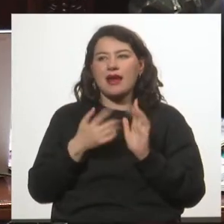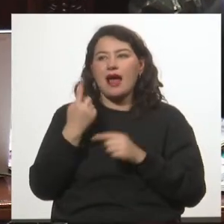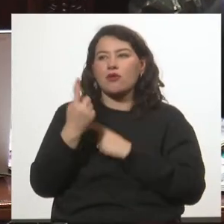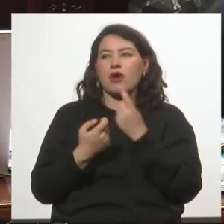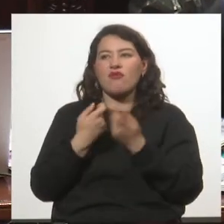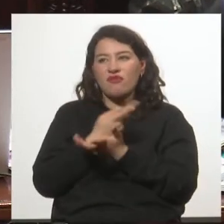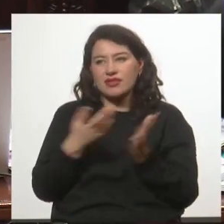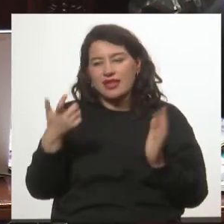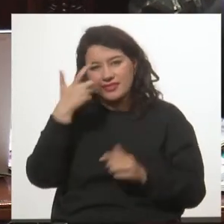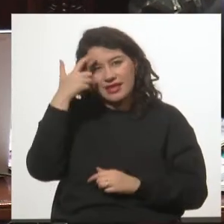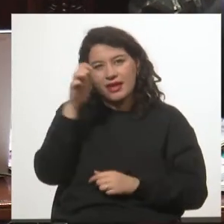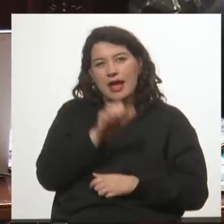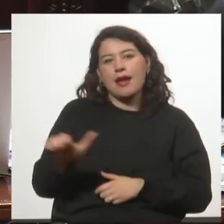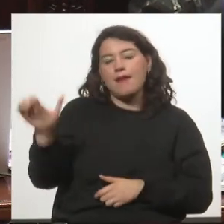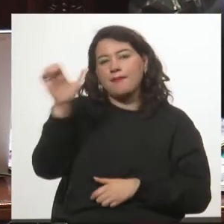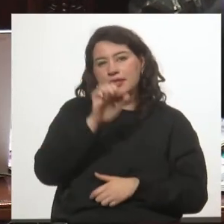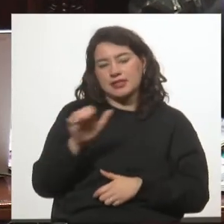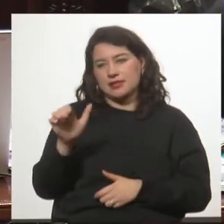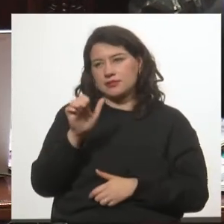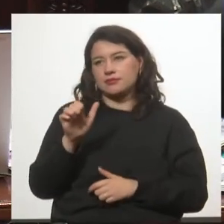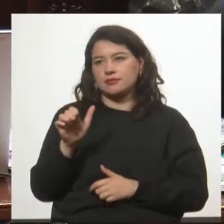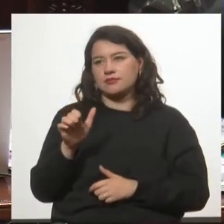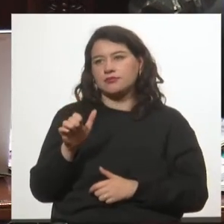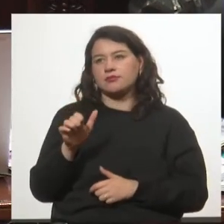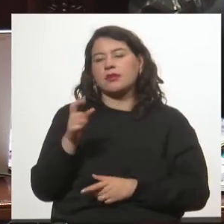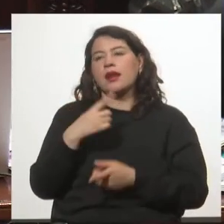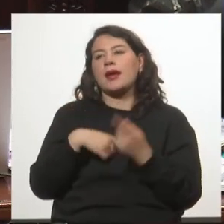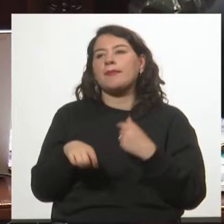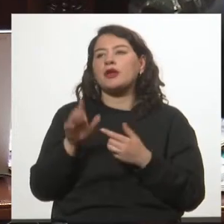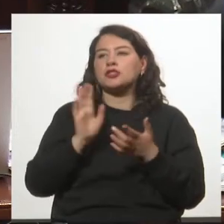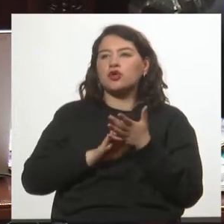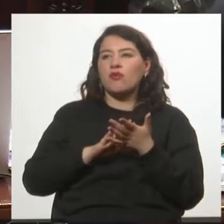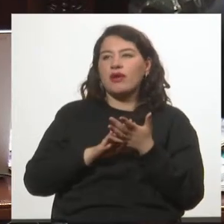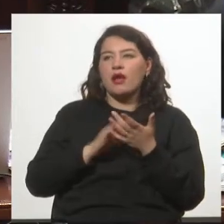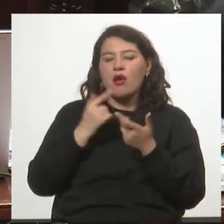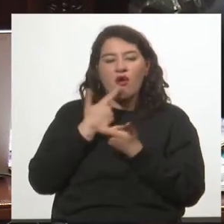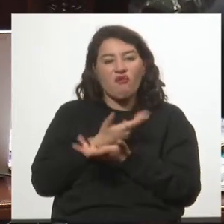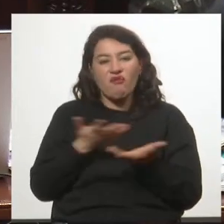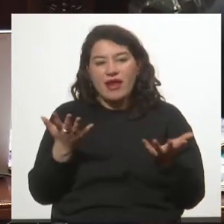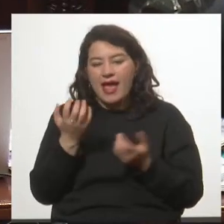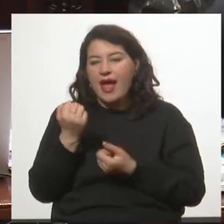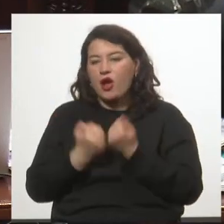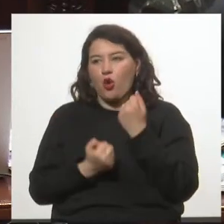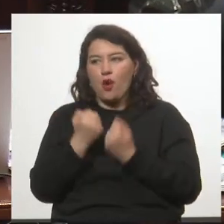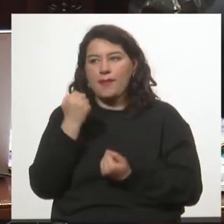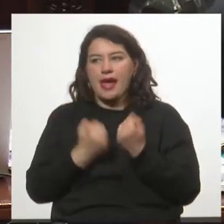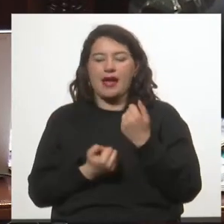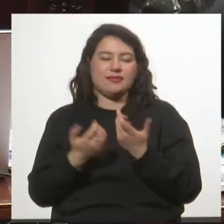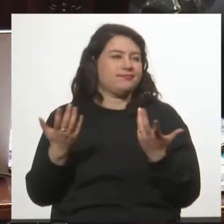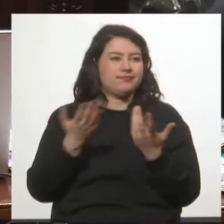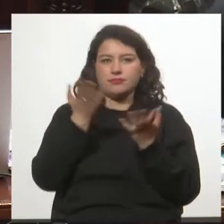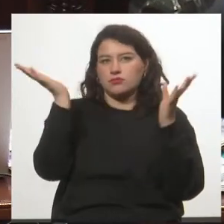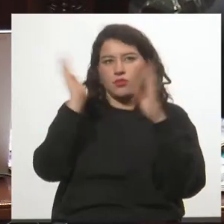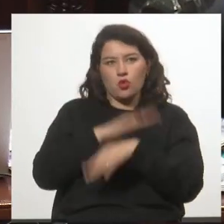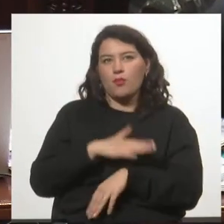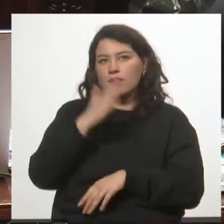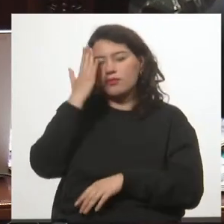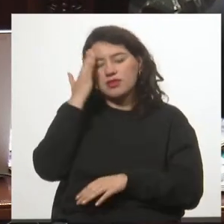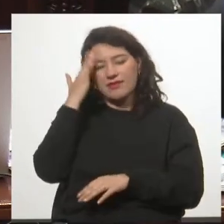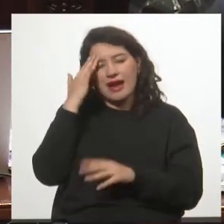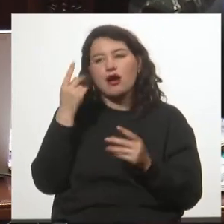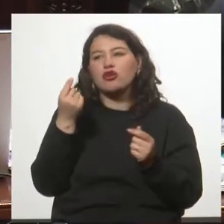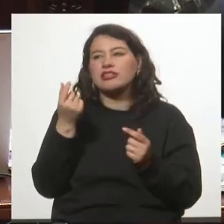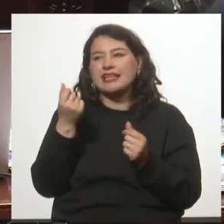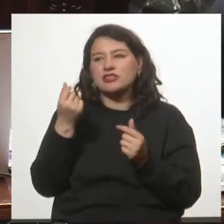técnicas de las empresas intervinientes pero respecto de las ofertas económicas no pudimos verificar las cotizaciones